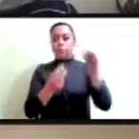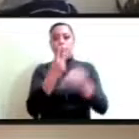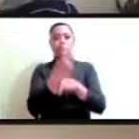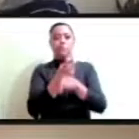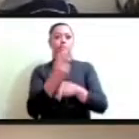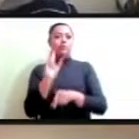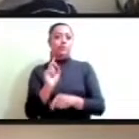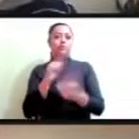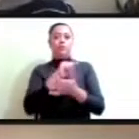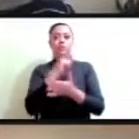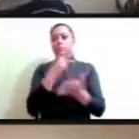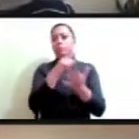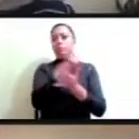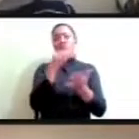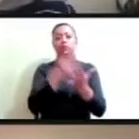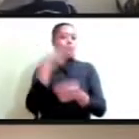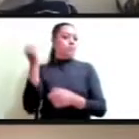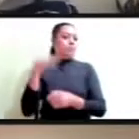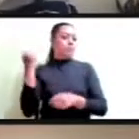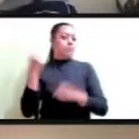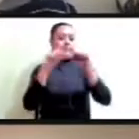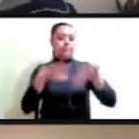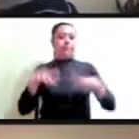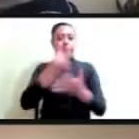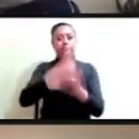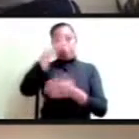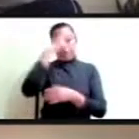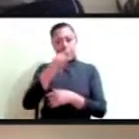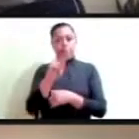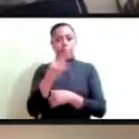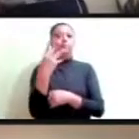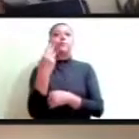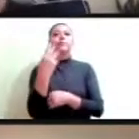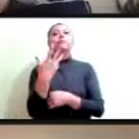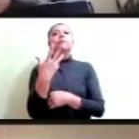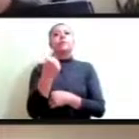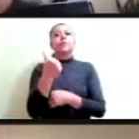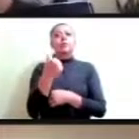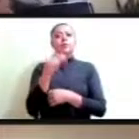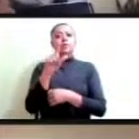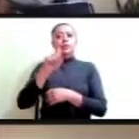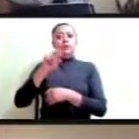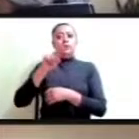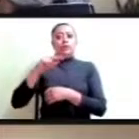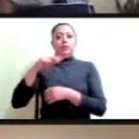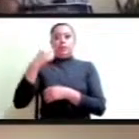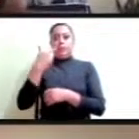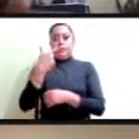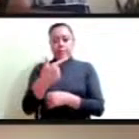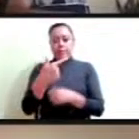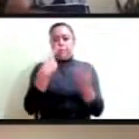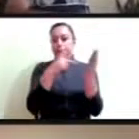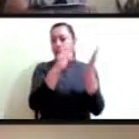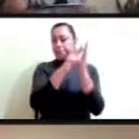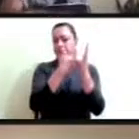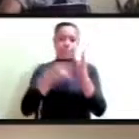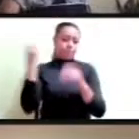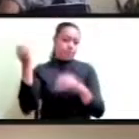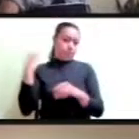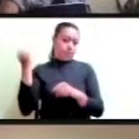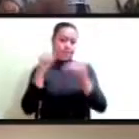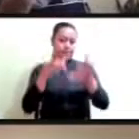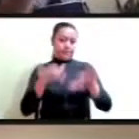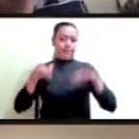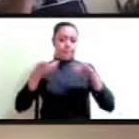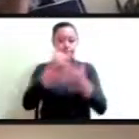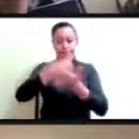Orgánica 84, 85, 86 y 187 del Reglamento, ambos del Congreso de la Ciudad de México, se incluye